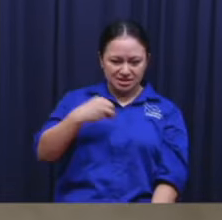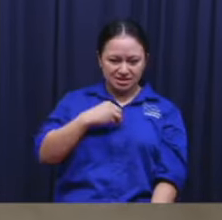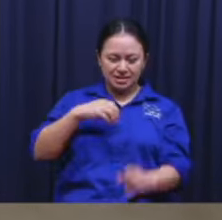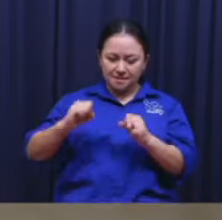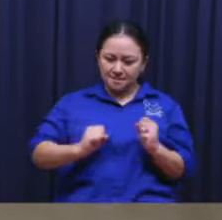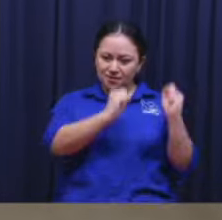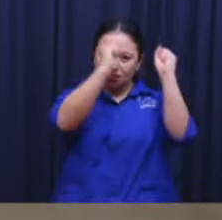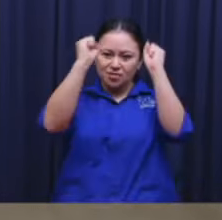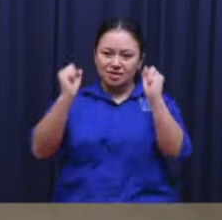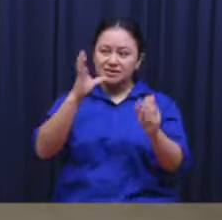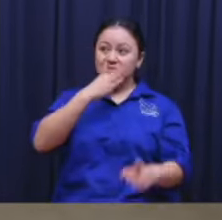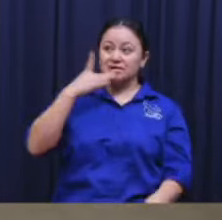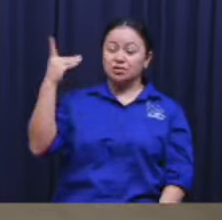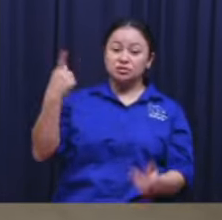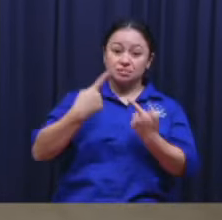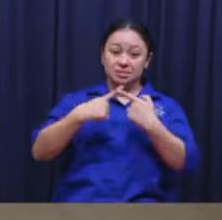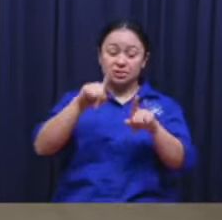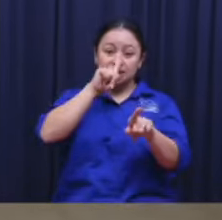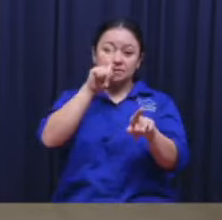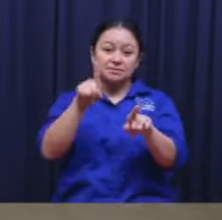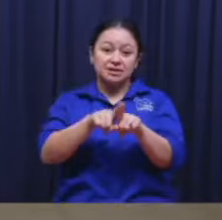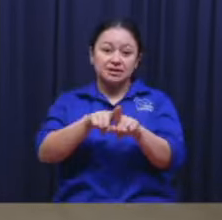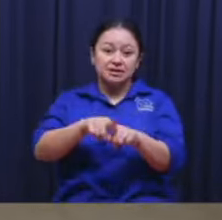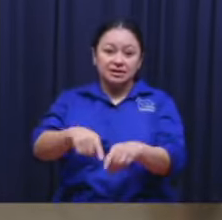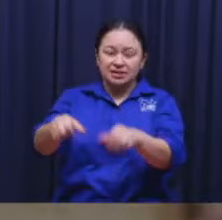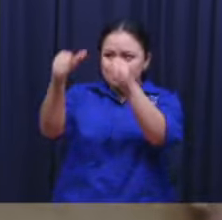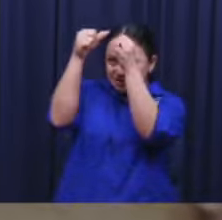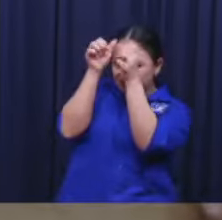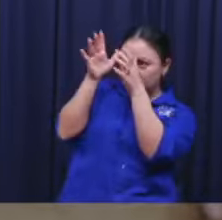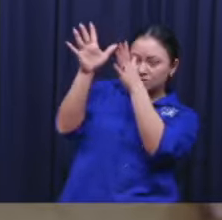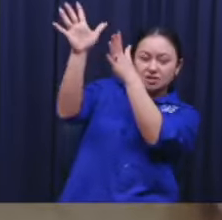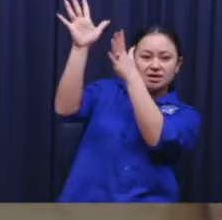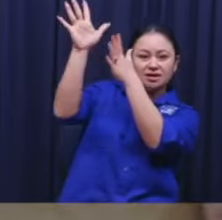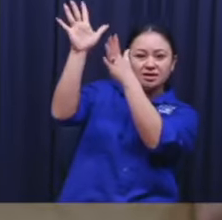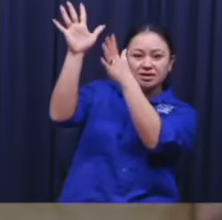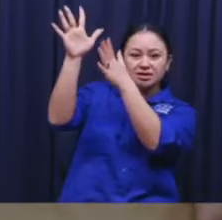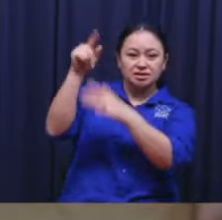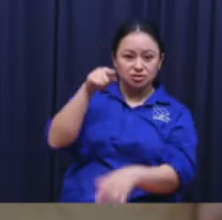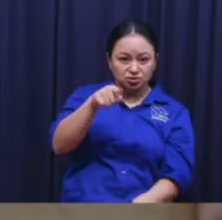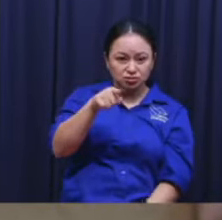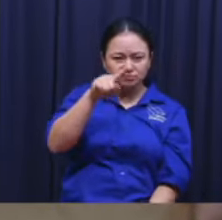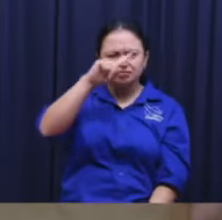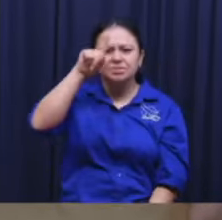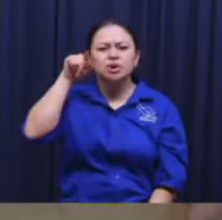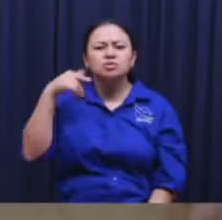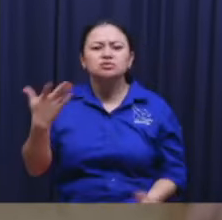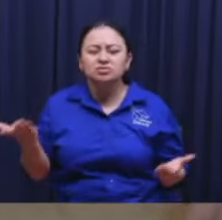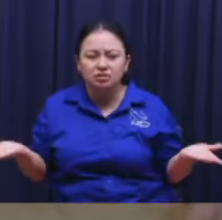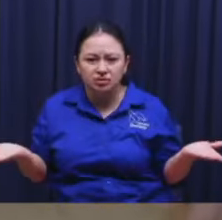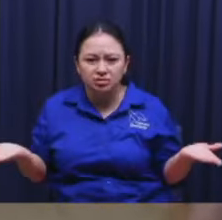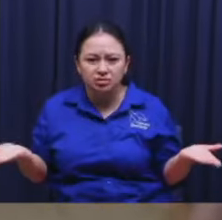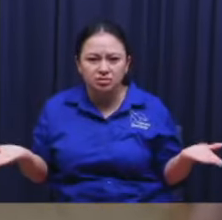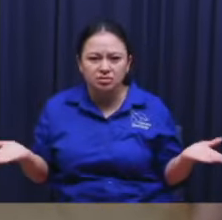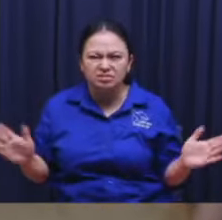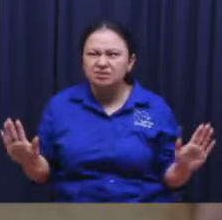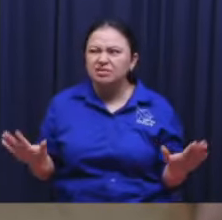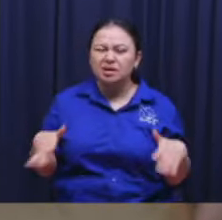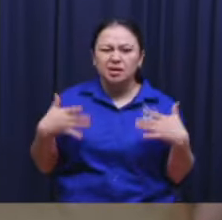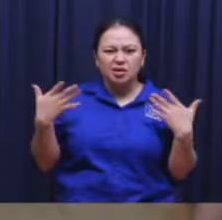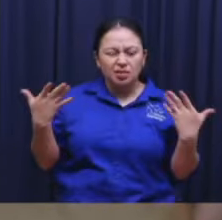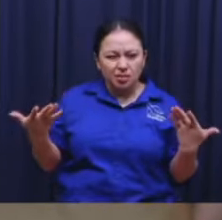Dios, pero también la sabiduría. Por eso le pregunto, ¿y cómo es someterse?